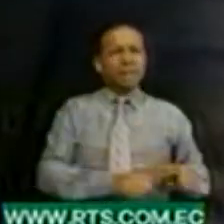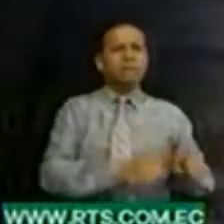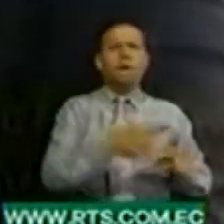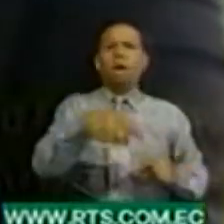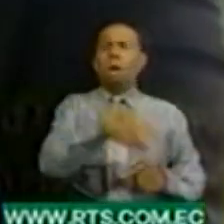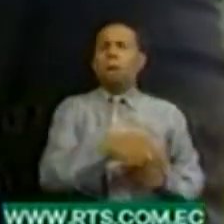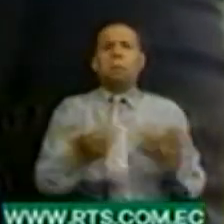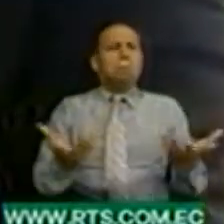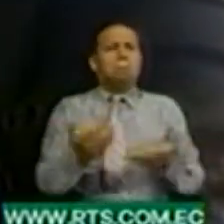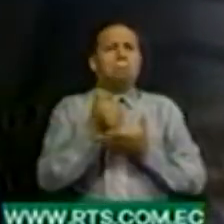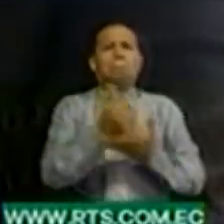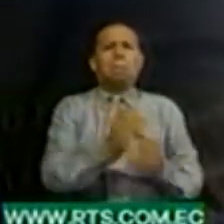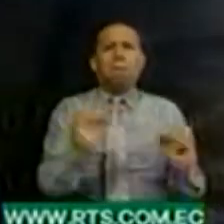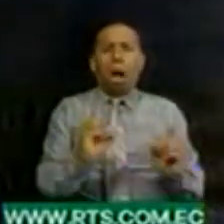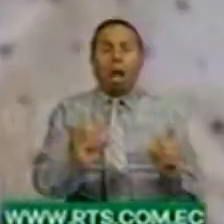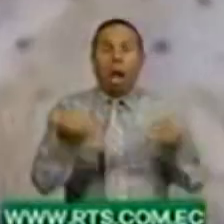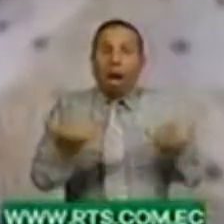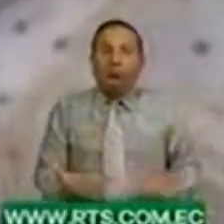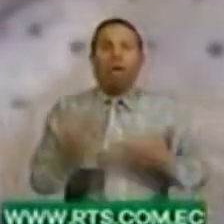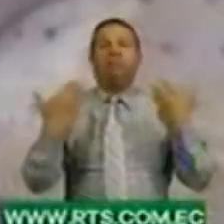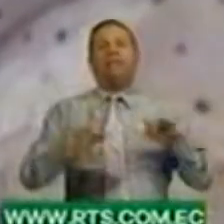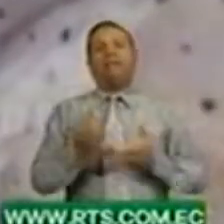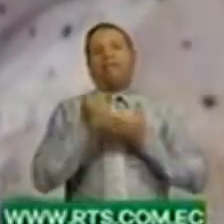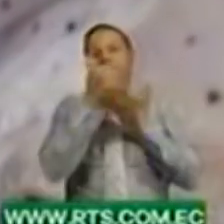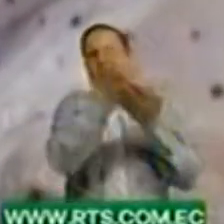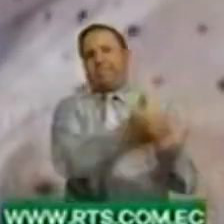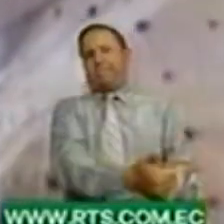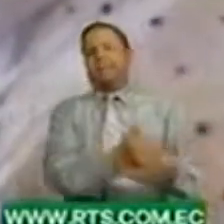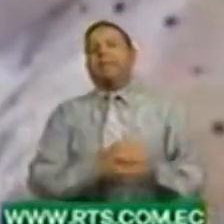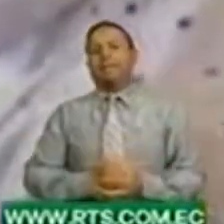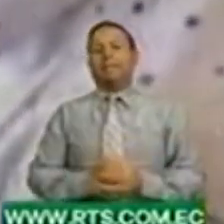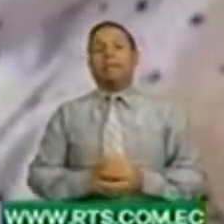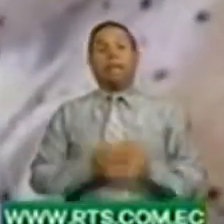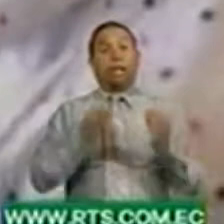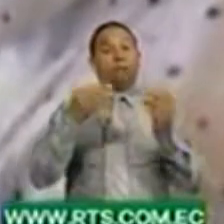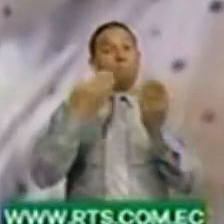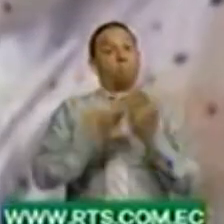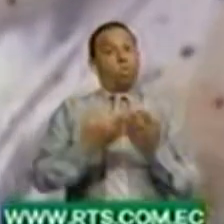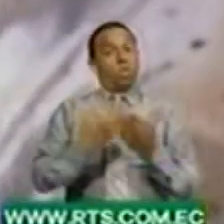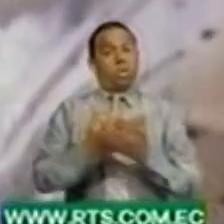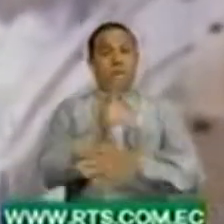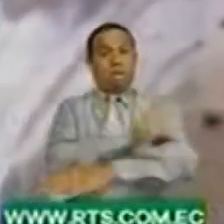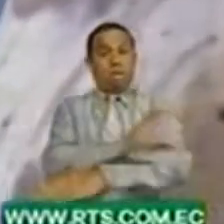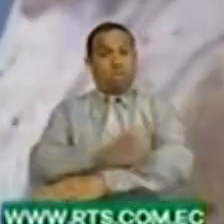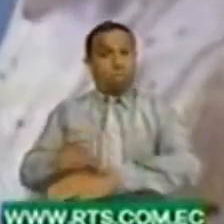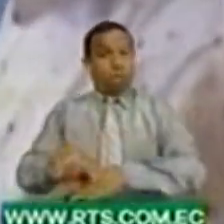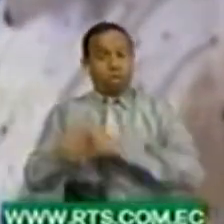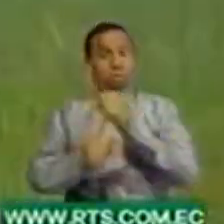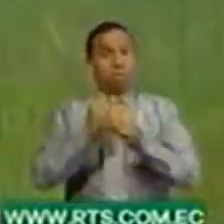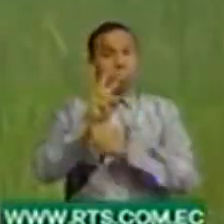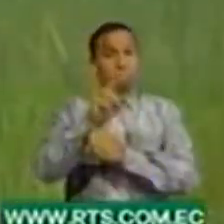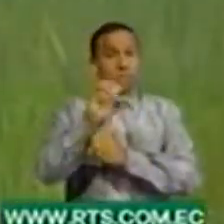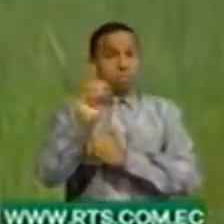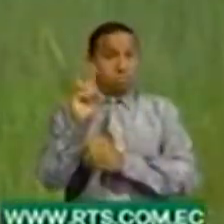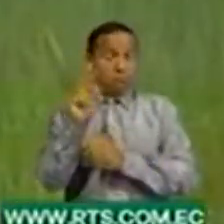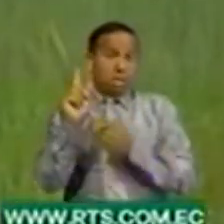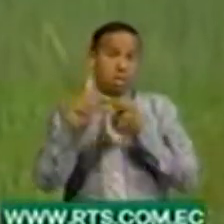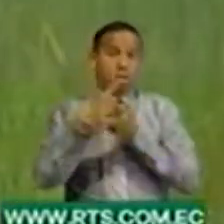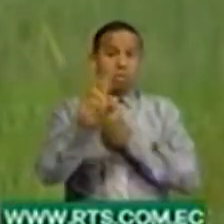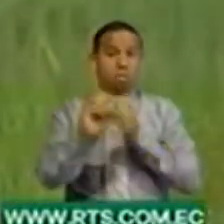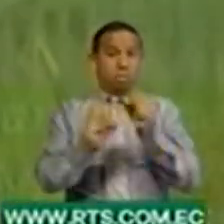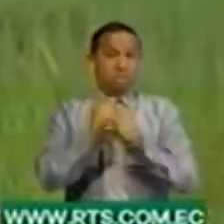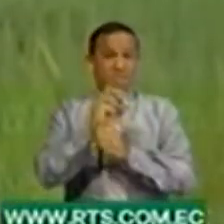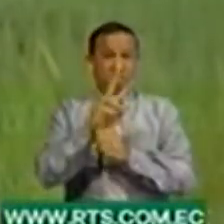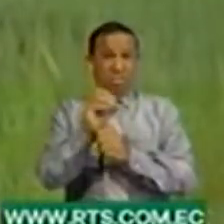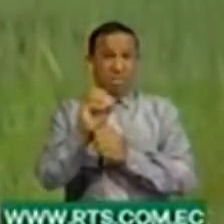opción. Ahora la tienen. Según se explicó, la política agropecuaria 2020-2030 constituye un legado para los próximos 10